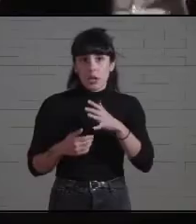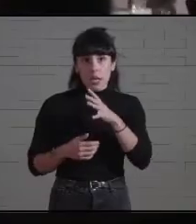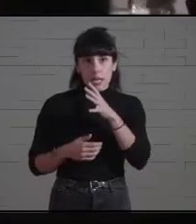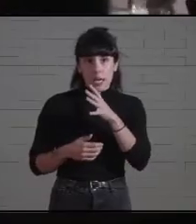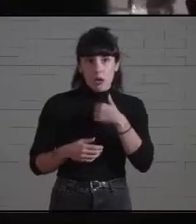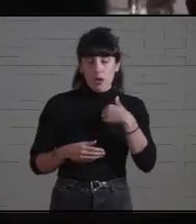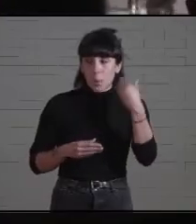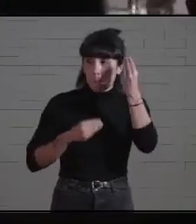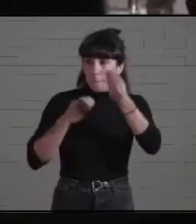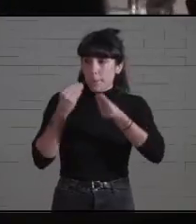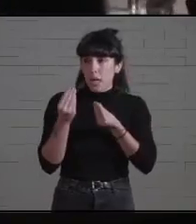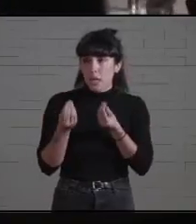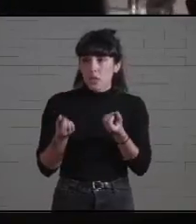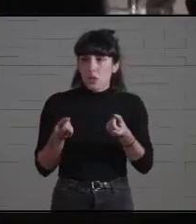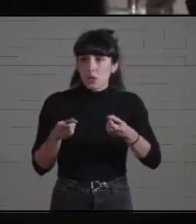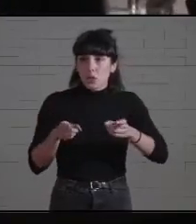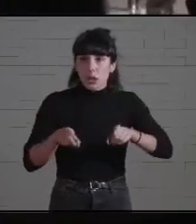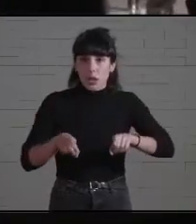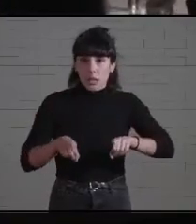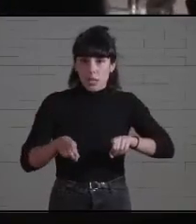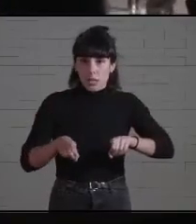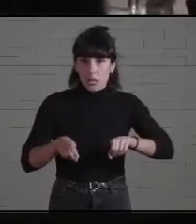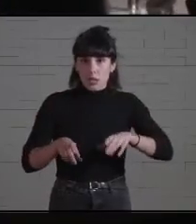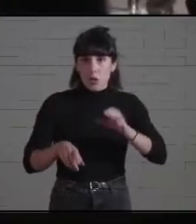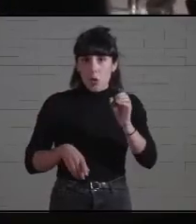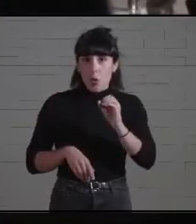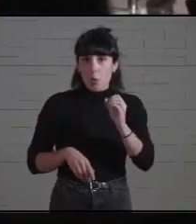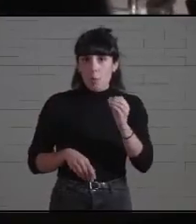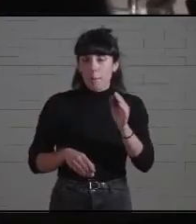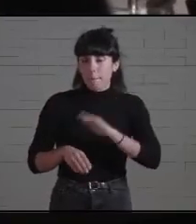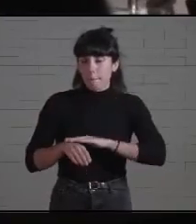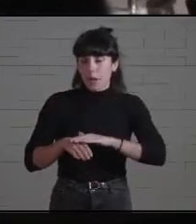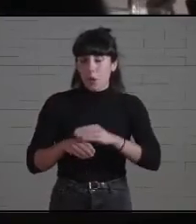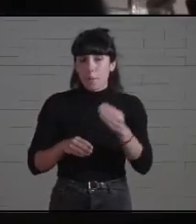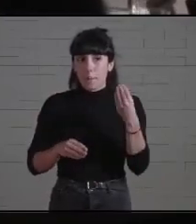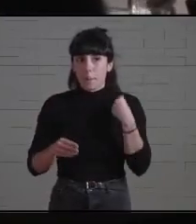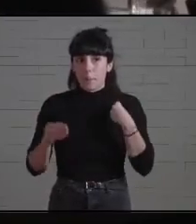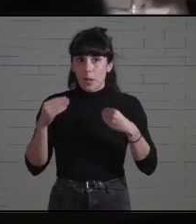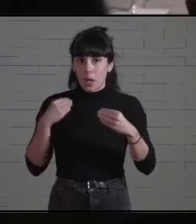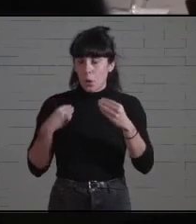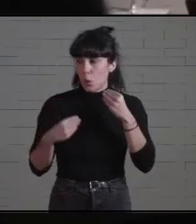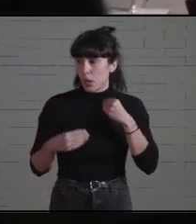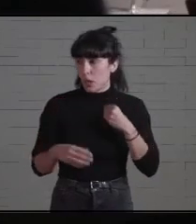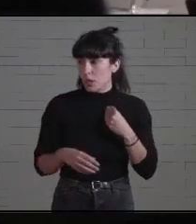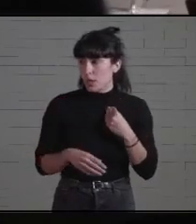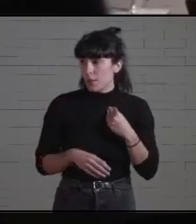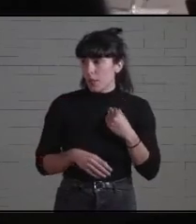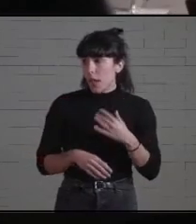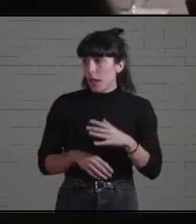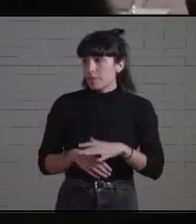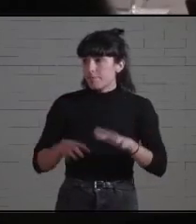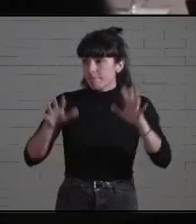pequeño tiempo para preguntas. Sí. Vamos a hacer. Muchas gracias, Teresa.